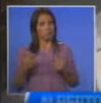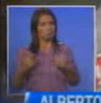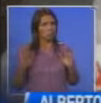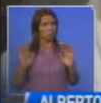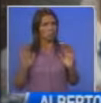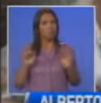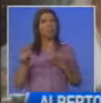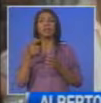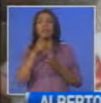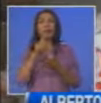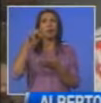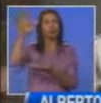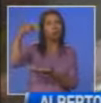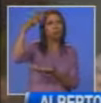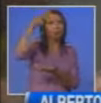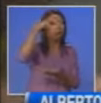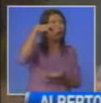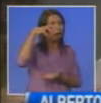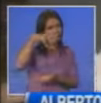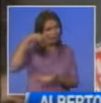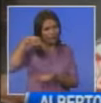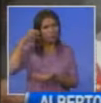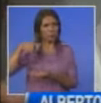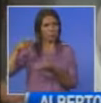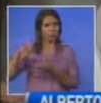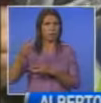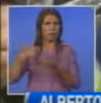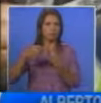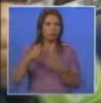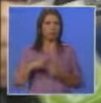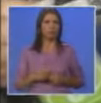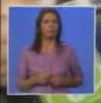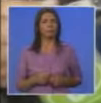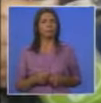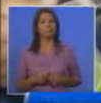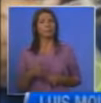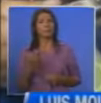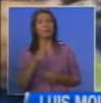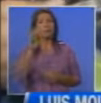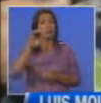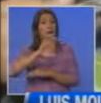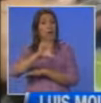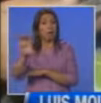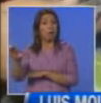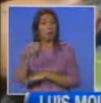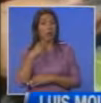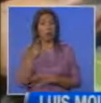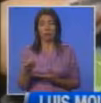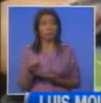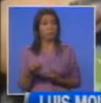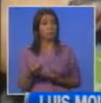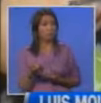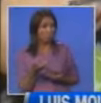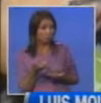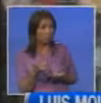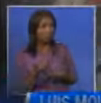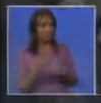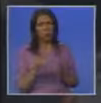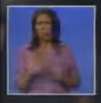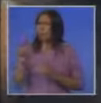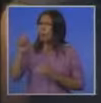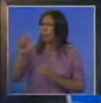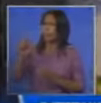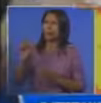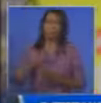que, digamos, las cosas especulan demasiado, no más nosotros aquí? Y así dice el campesino clarito: si usted no me paga ese precio, tengo vaques aquí en engordar, dice.